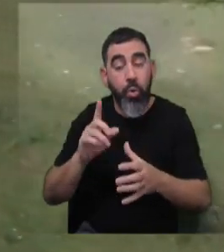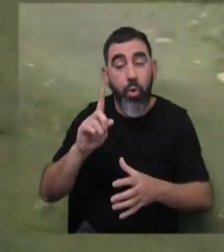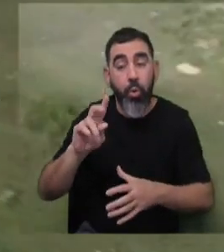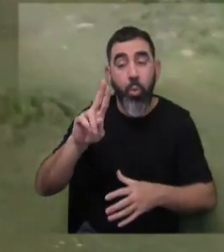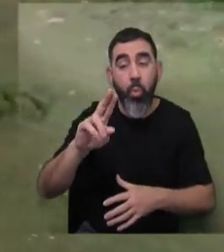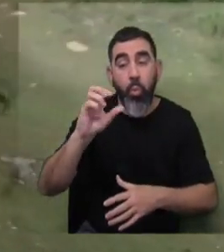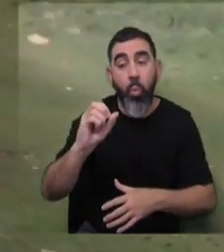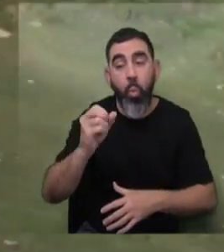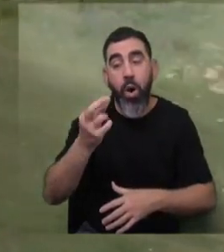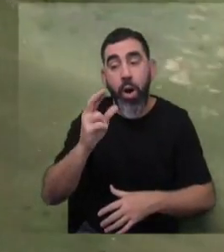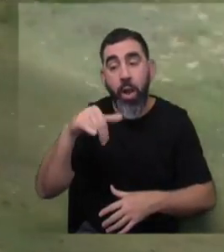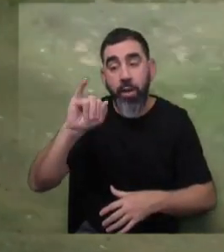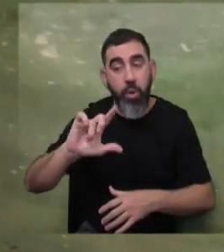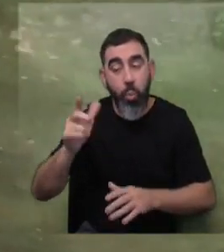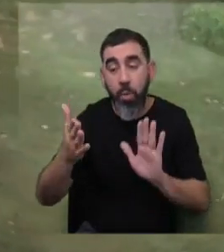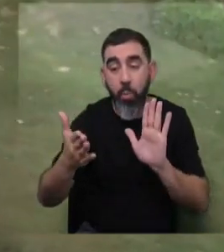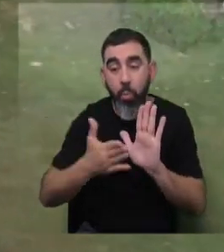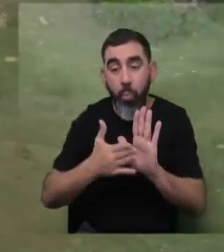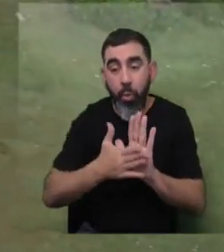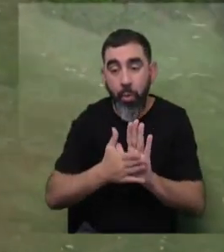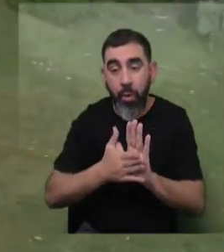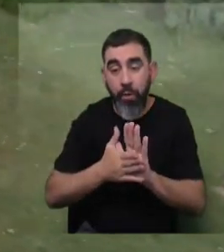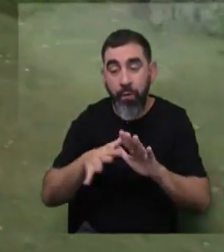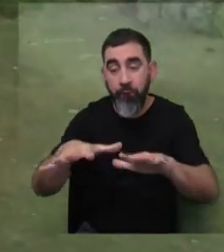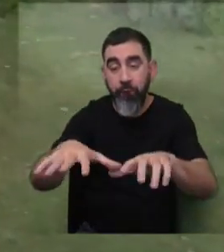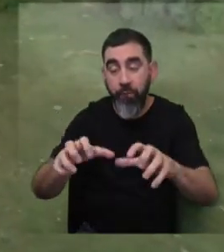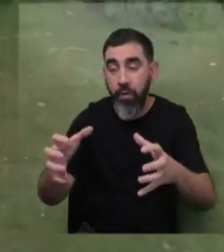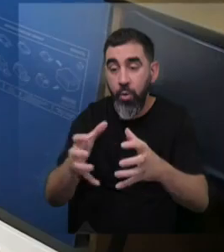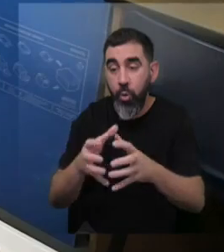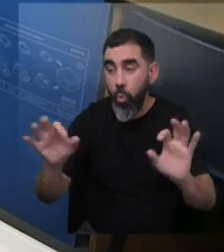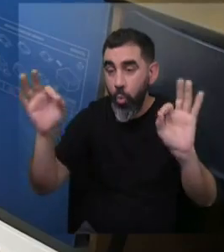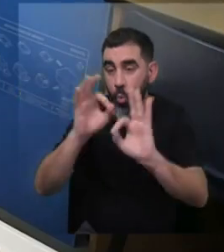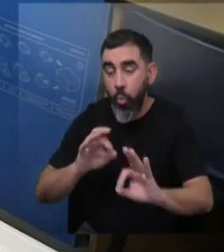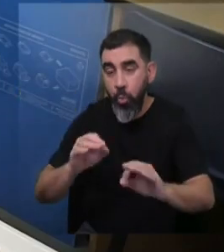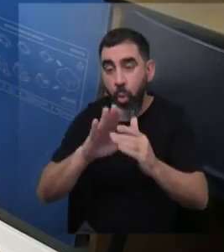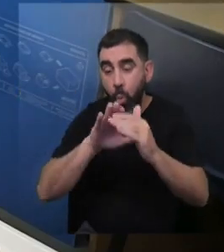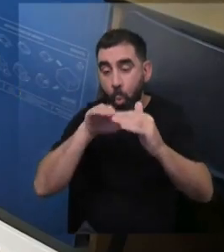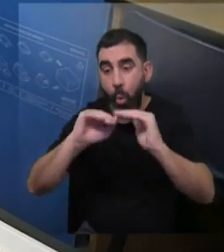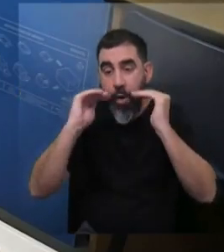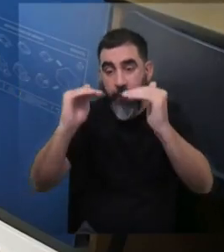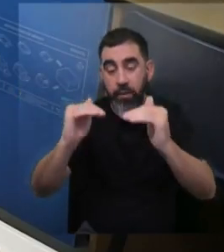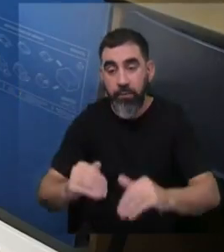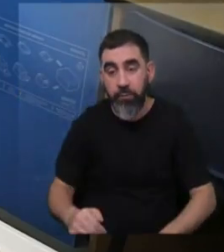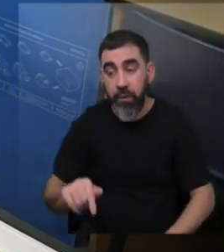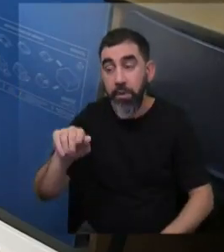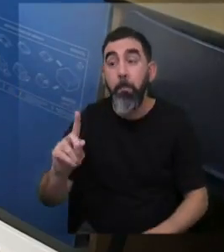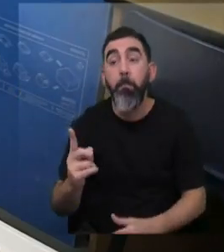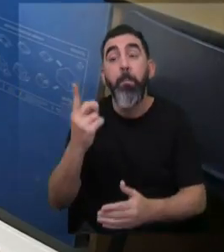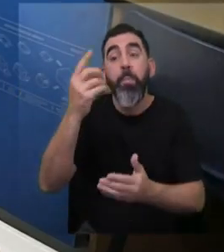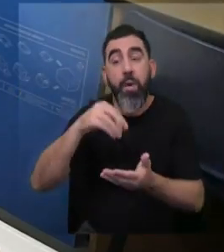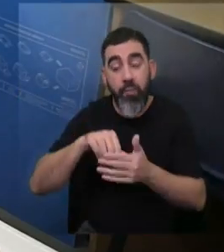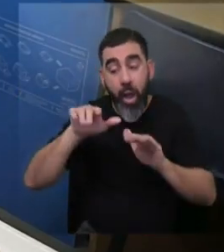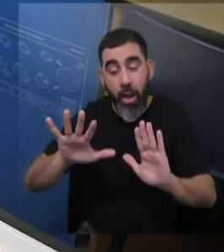hay ninguna evidencia hasta ahora de ocupación de estos grupos en cuevas o en aleros. Y este sería el primer caso